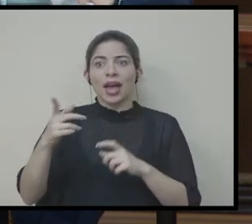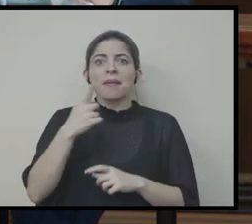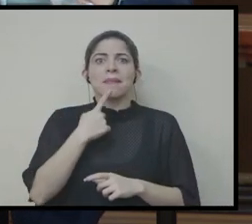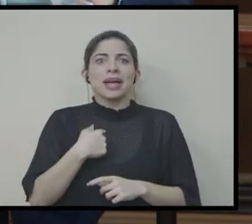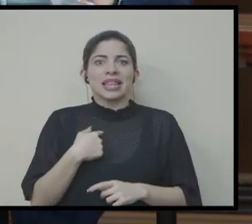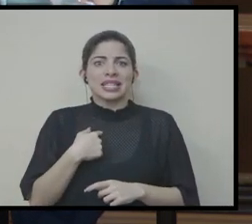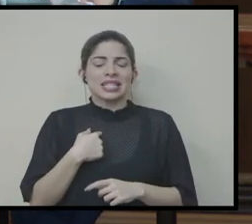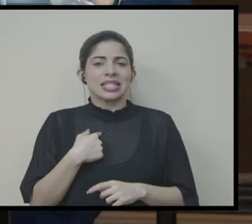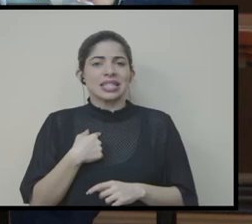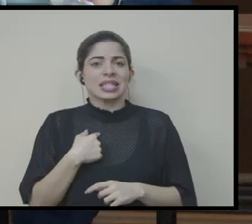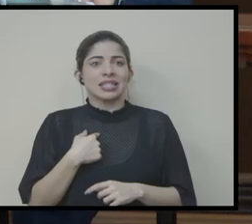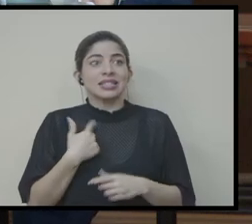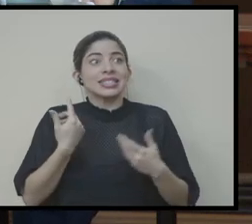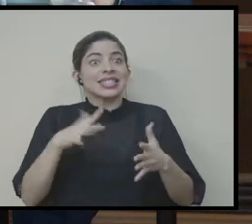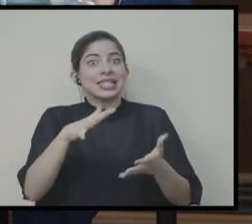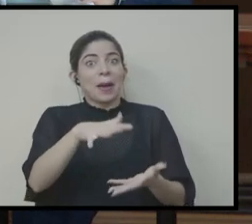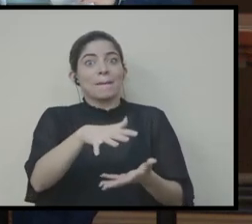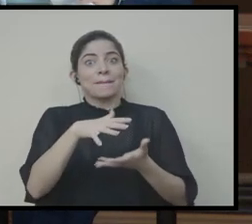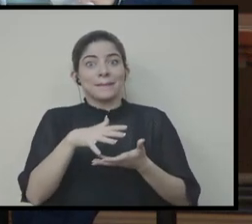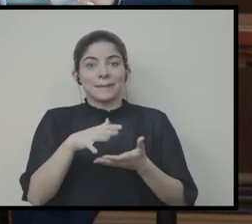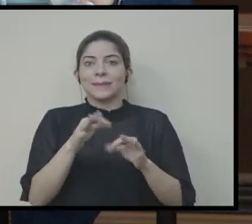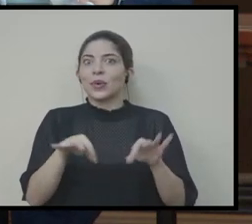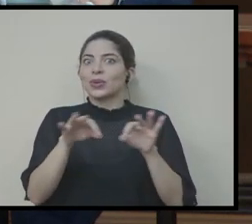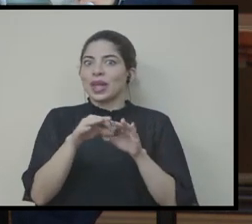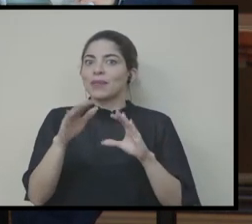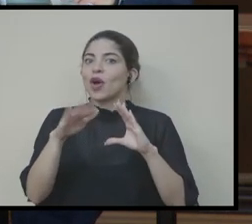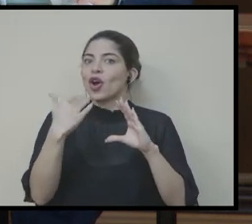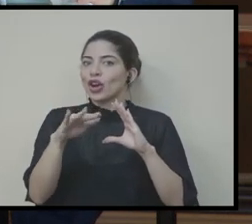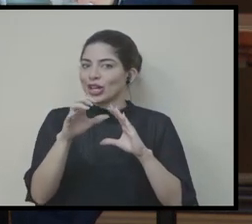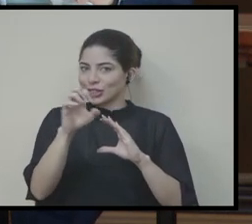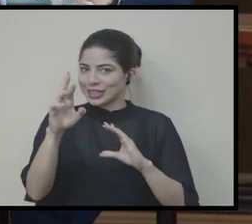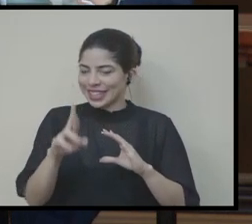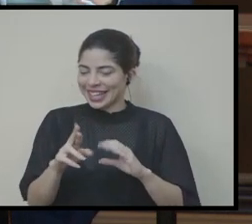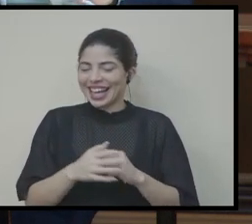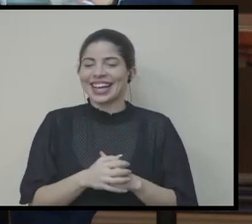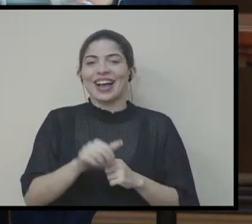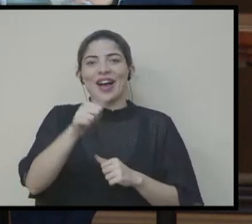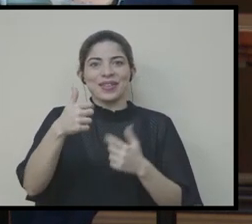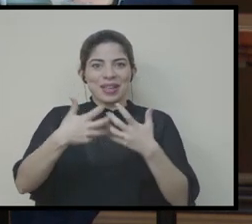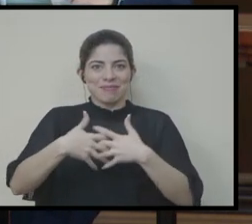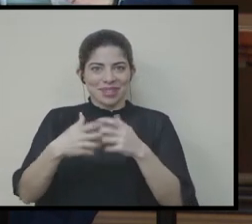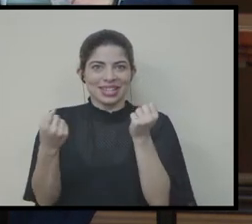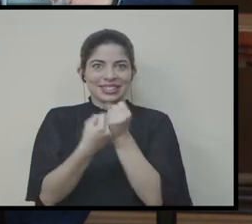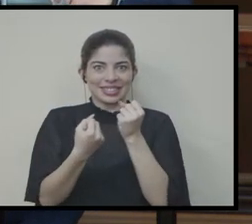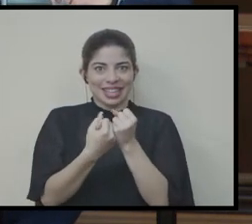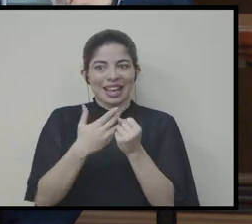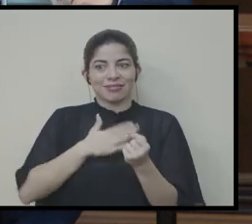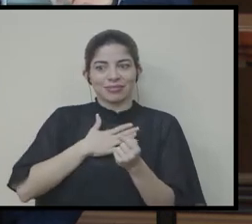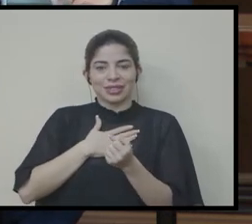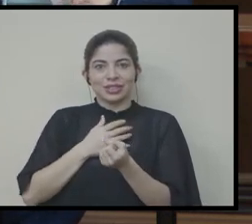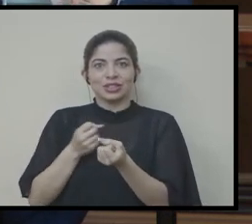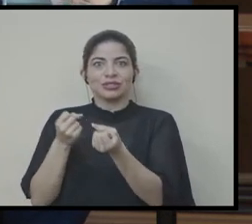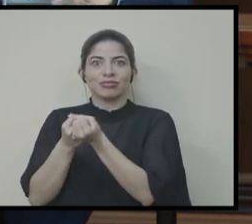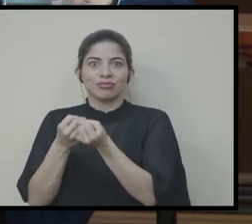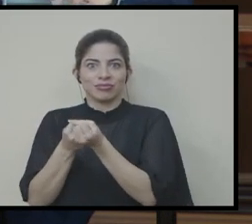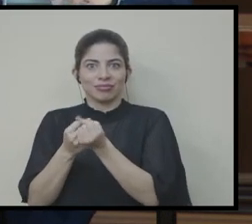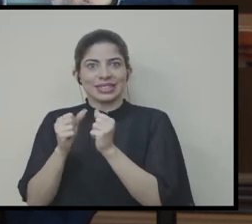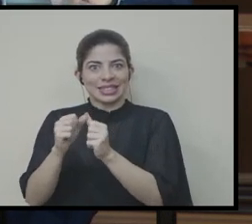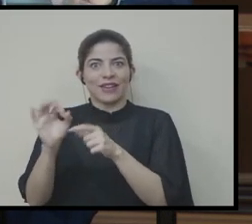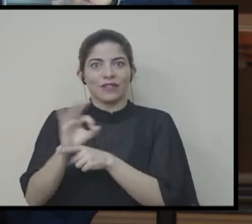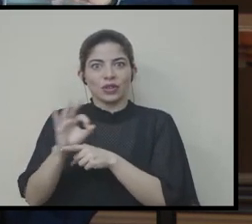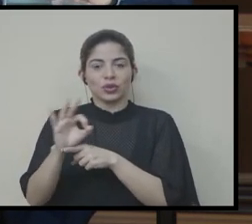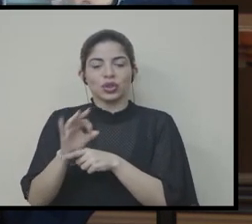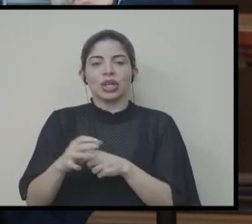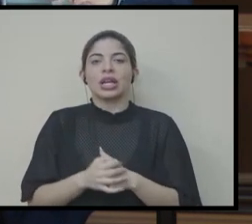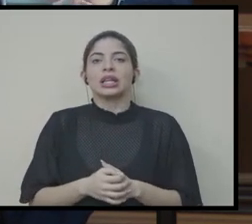dice, ya me llegó el paquete, muy importante, por correo de Costa Rica, se suma otra empresa a la cual hago que siga